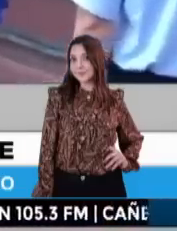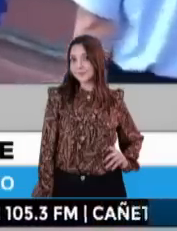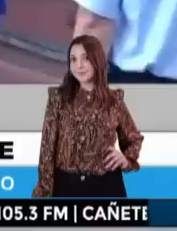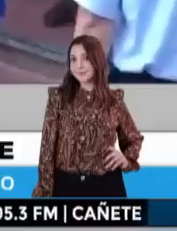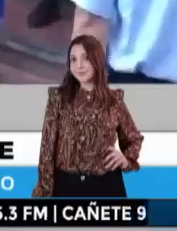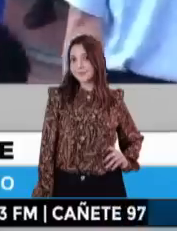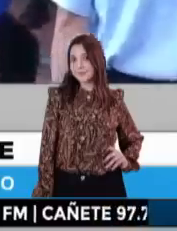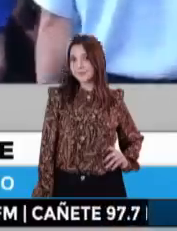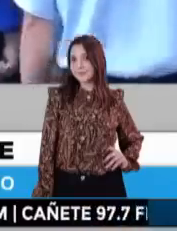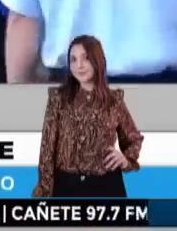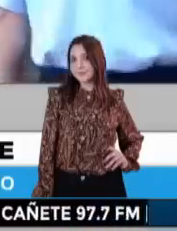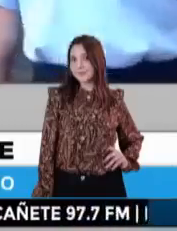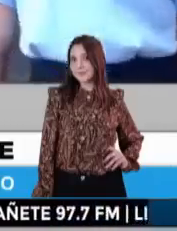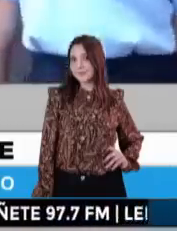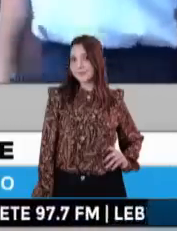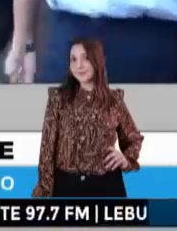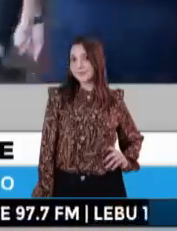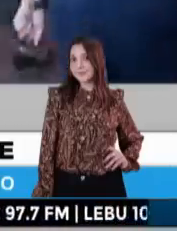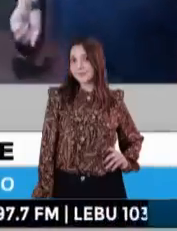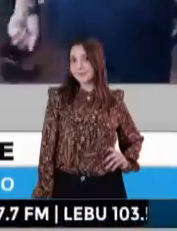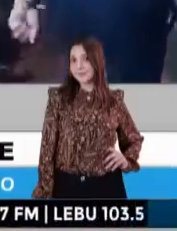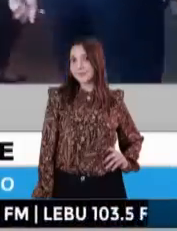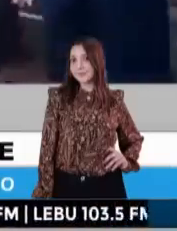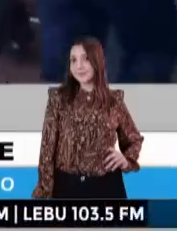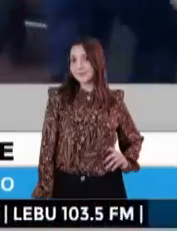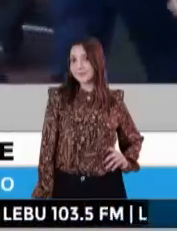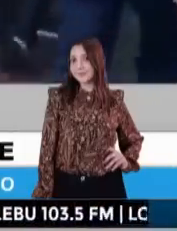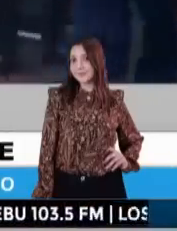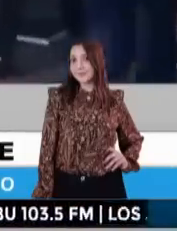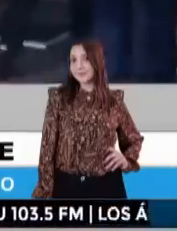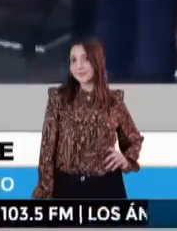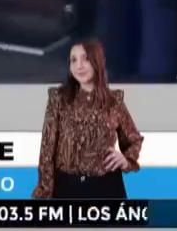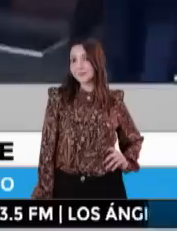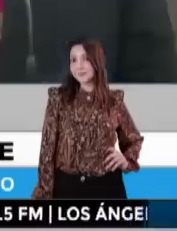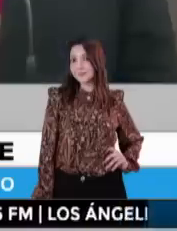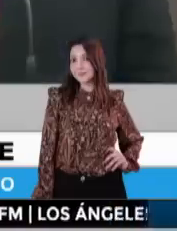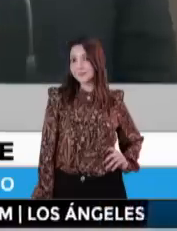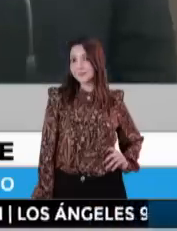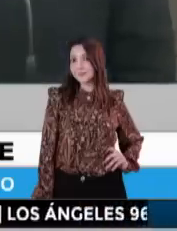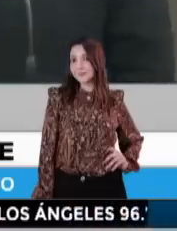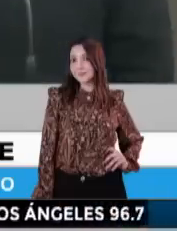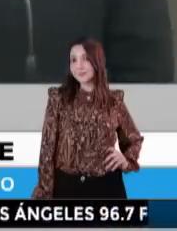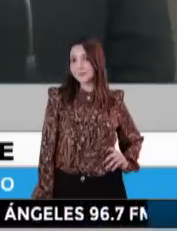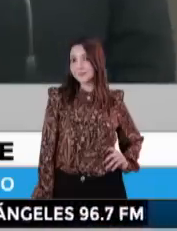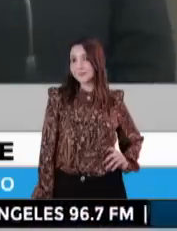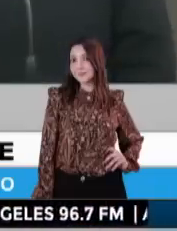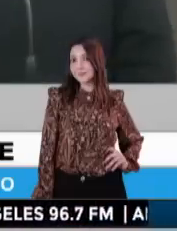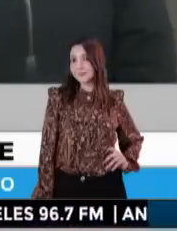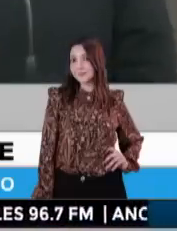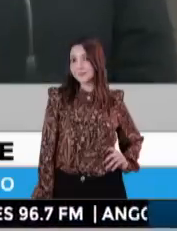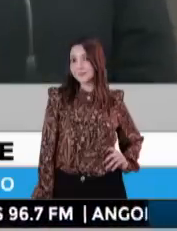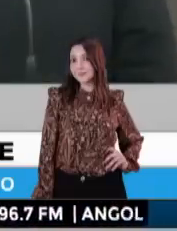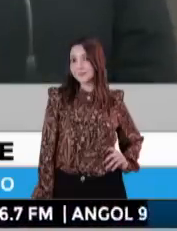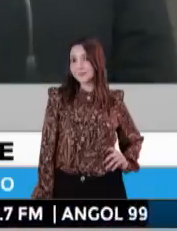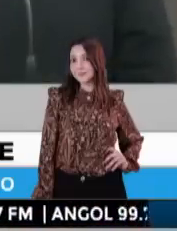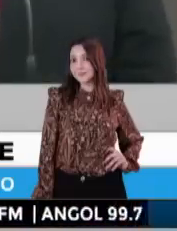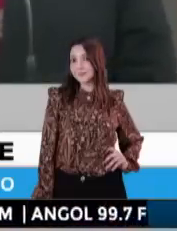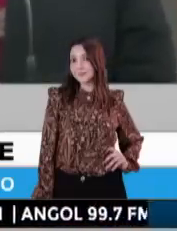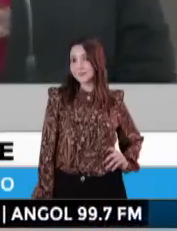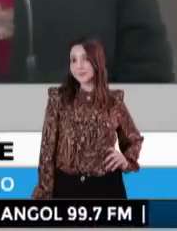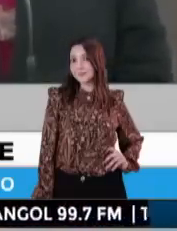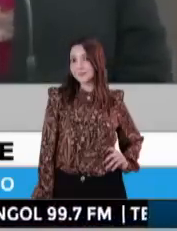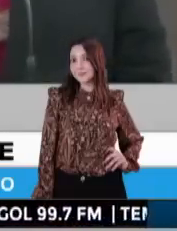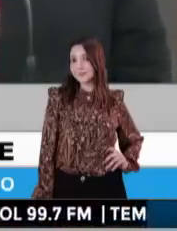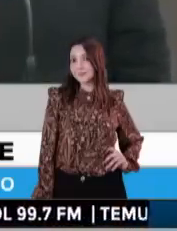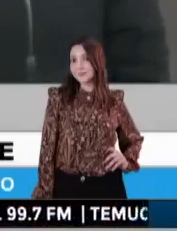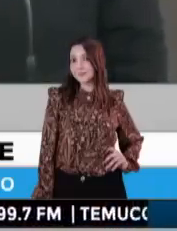el trascendido respecto de que Microsoft, que es la empresa que provee finalmente la plataforma para los correos electrónicos del Estado Mayor Conjunto y las ramas de las